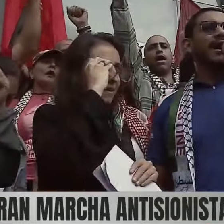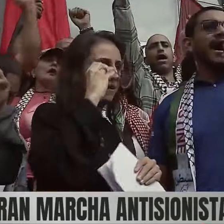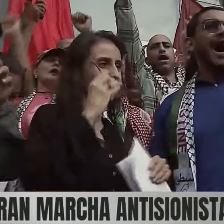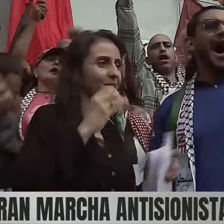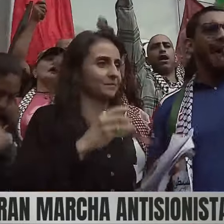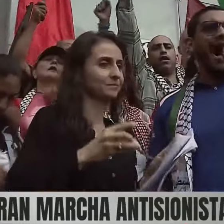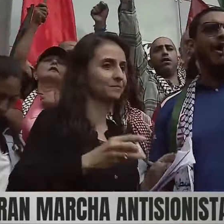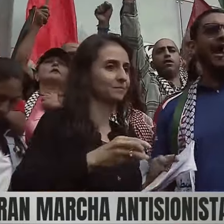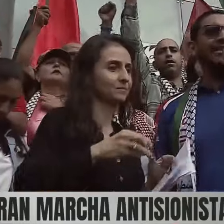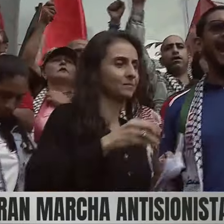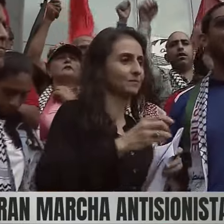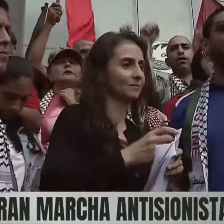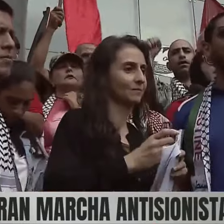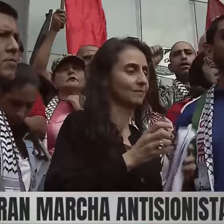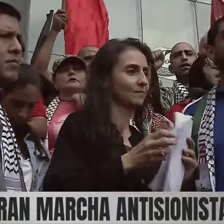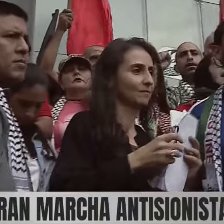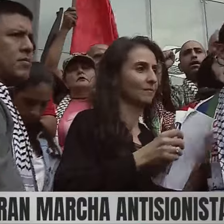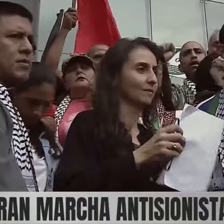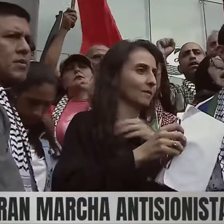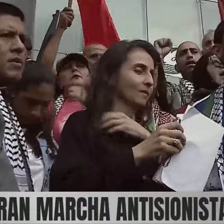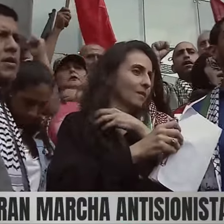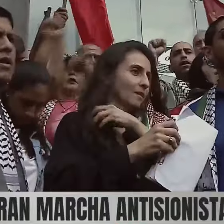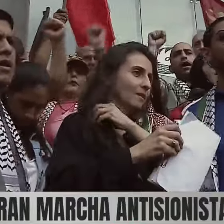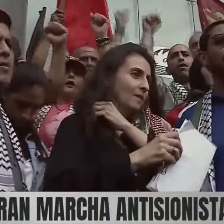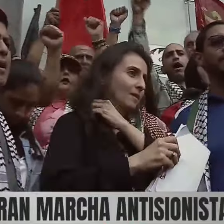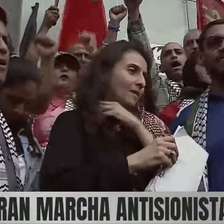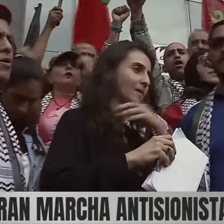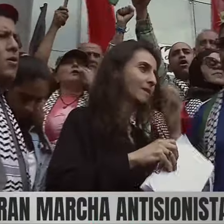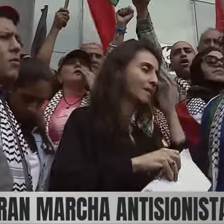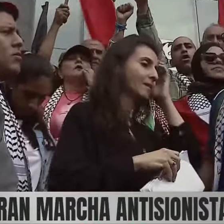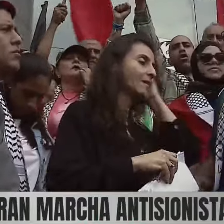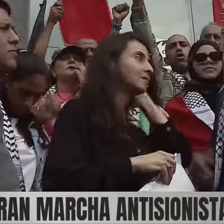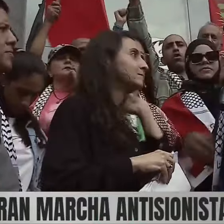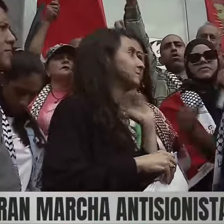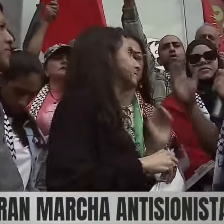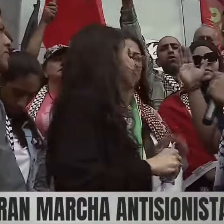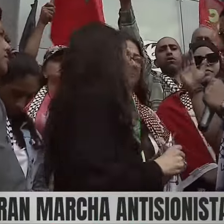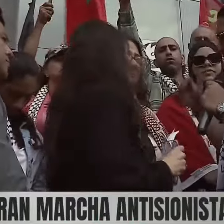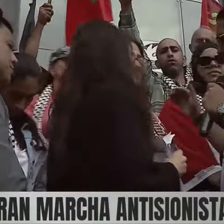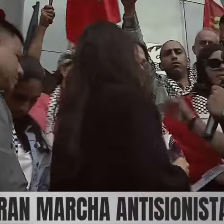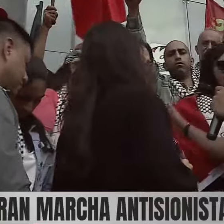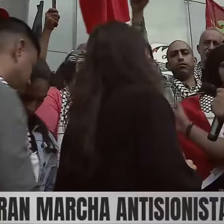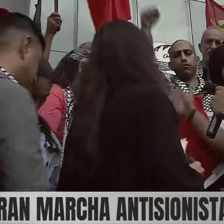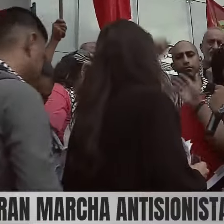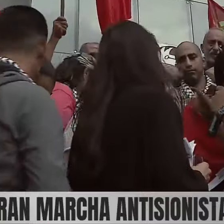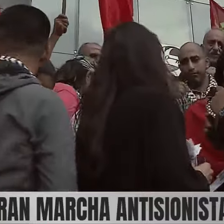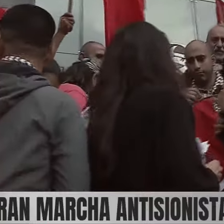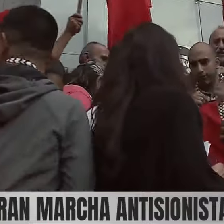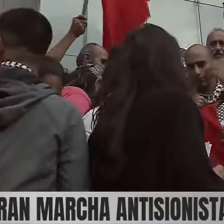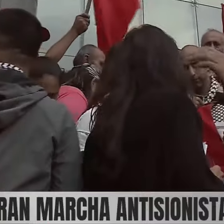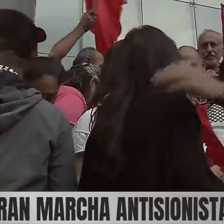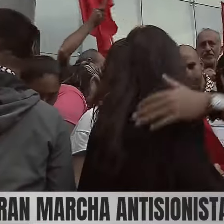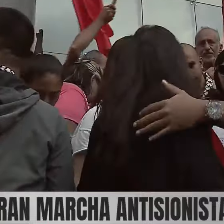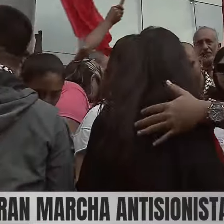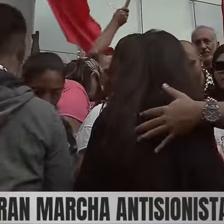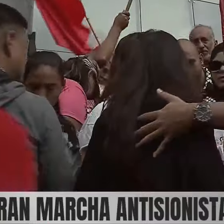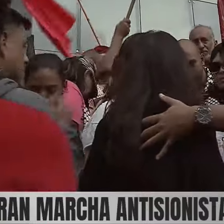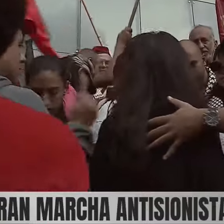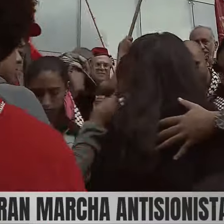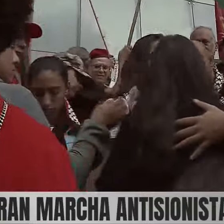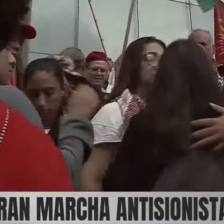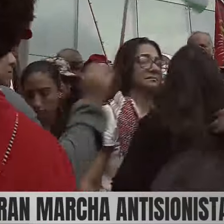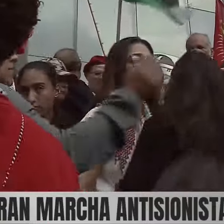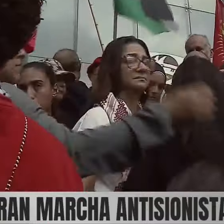al Líbano, también lo hace contra Siria y en ocasiones también ataques dirigidos contra la